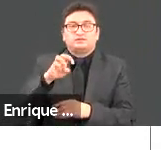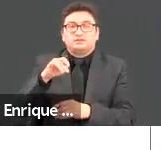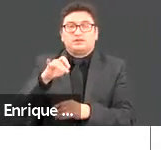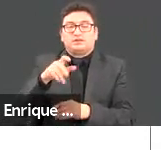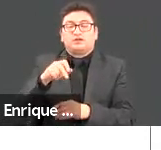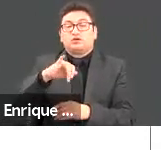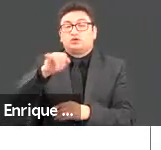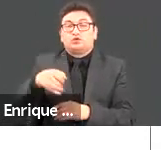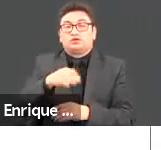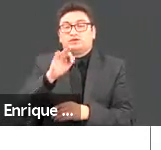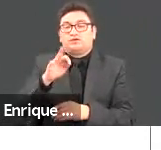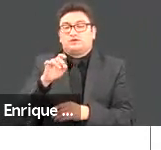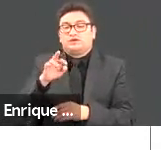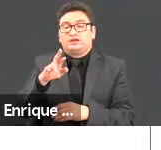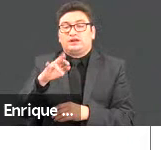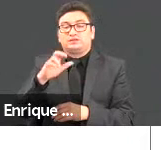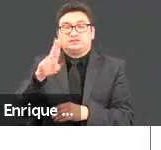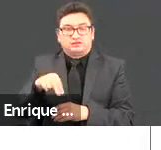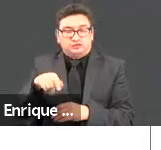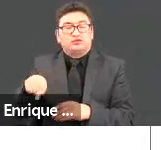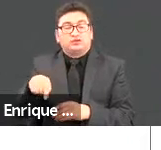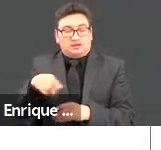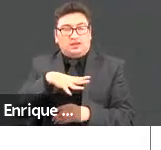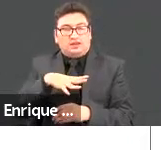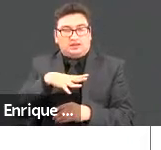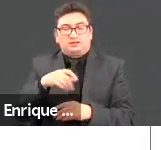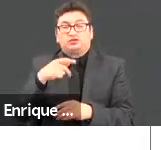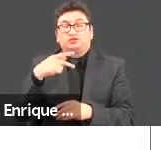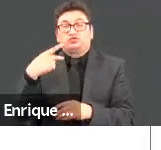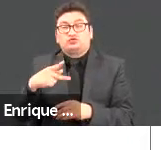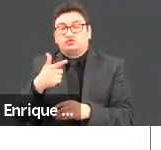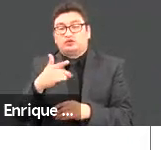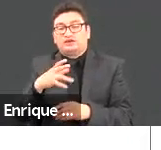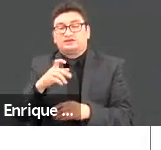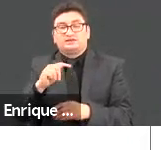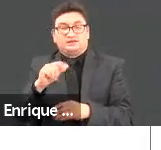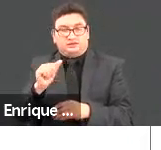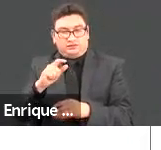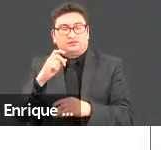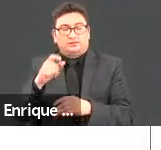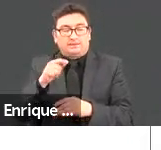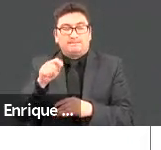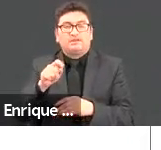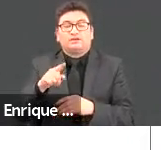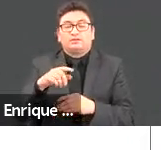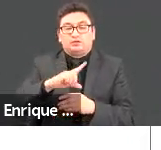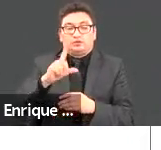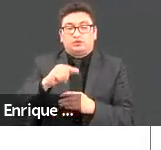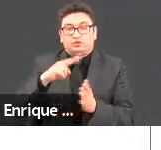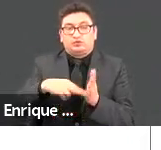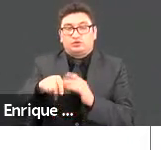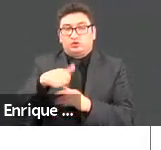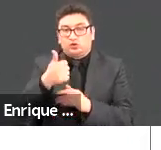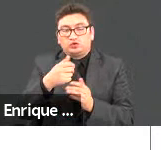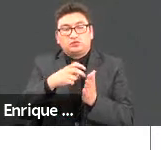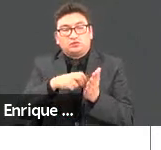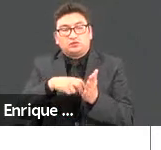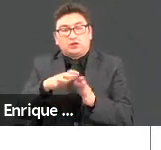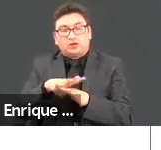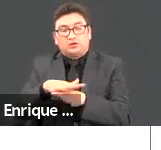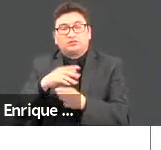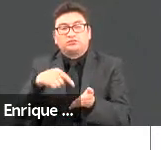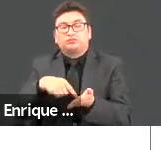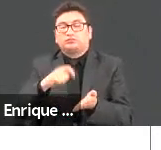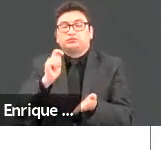su Gaceta. Algunos puntos de las reformas de este año, en 2011, serían los siguientes